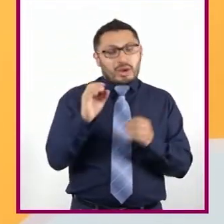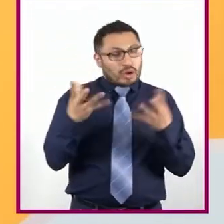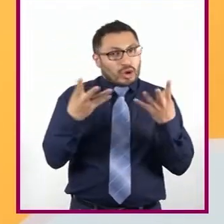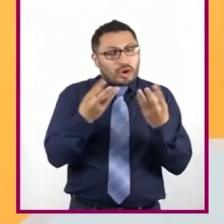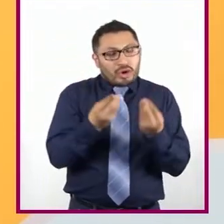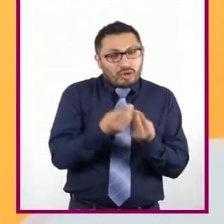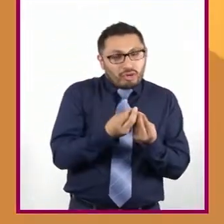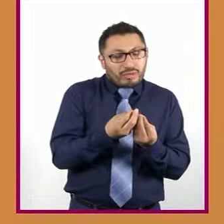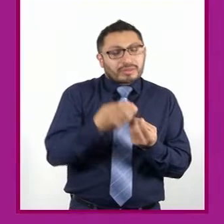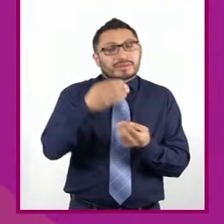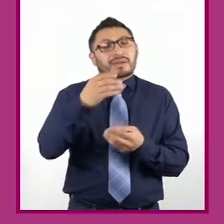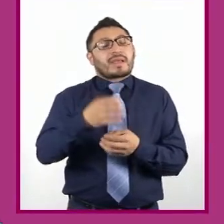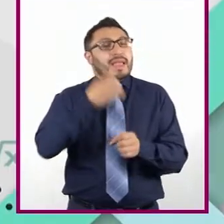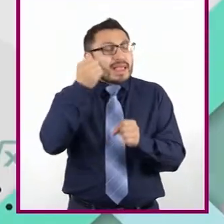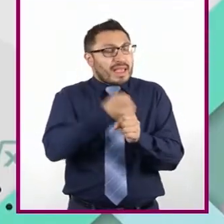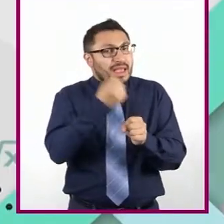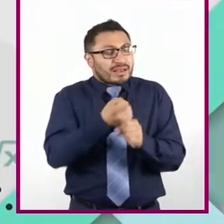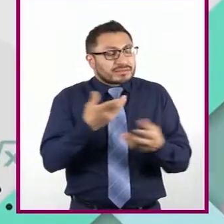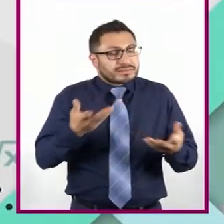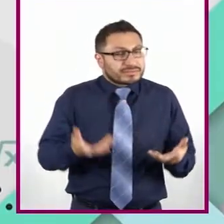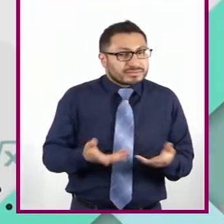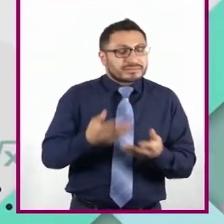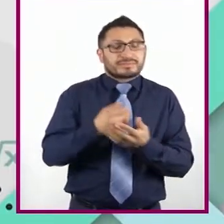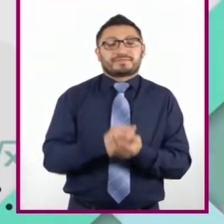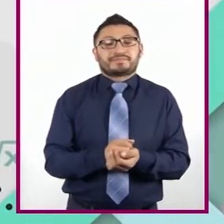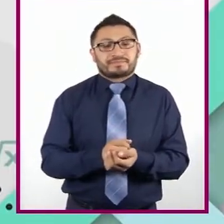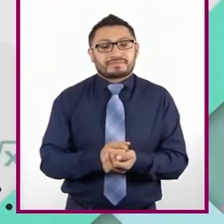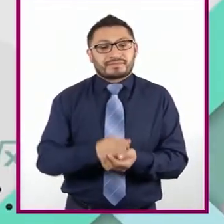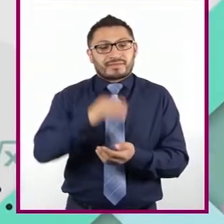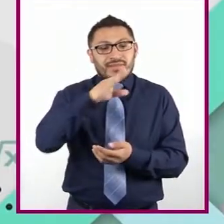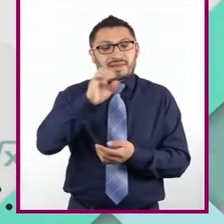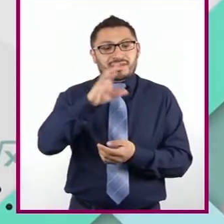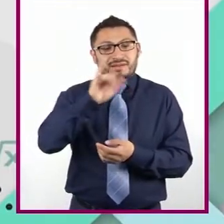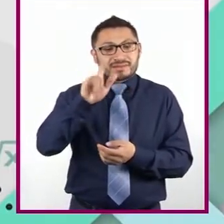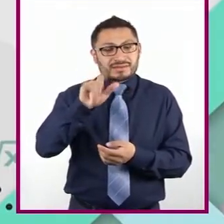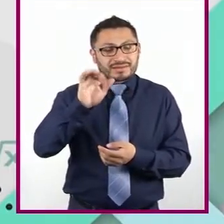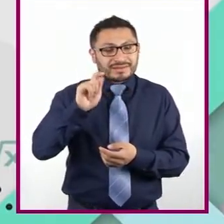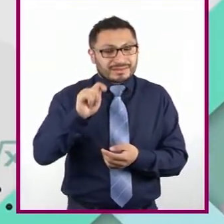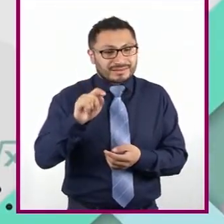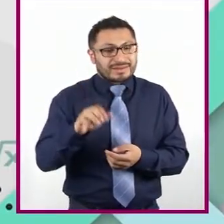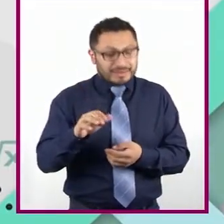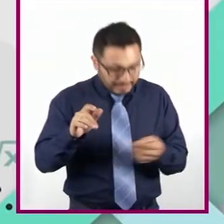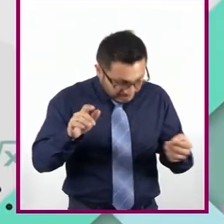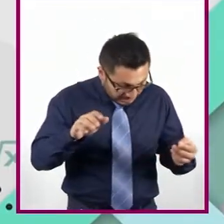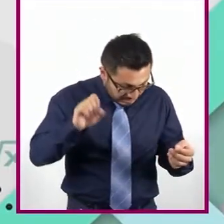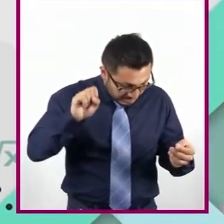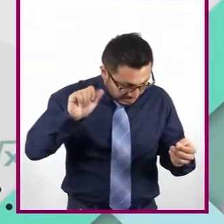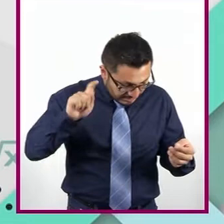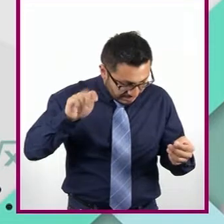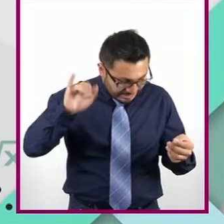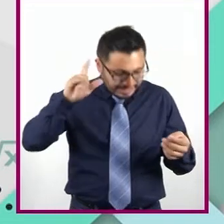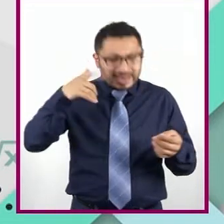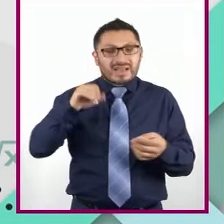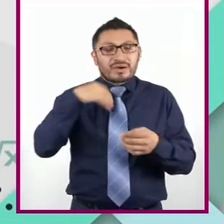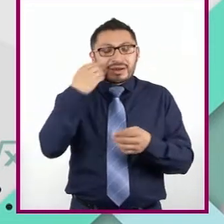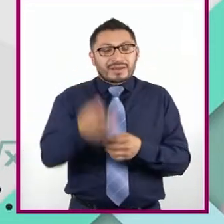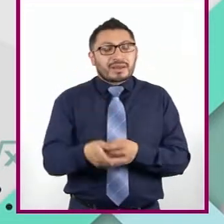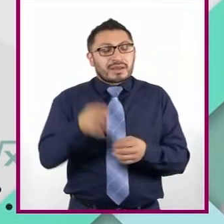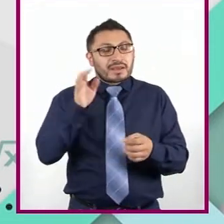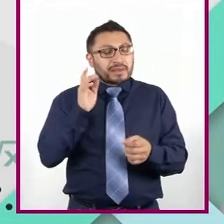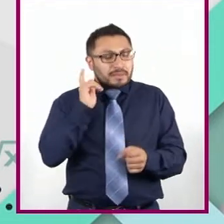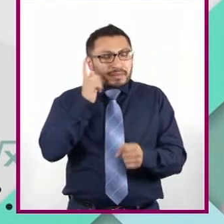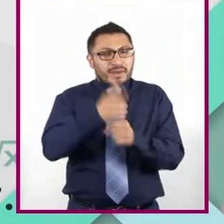o experimental. Cecilia y Santiago quieren predecir cuál de las caras obtendrán al lanzar una moneda al